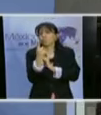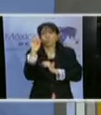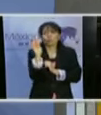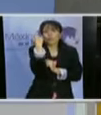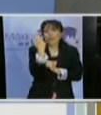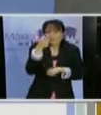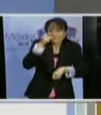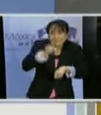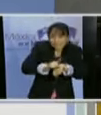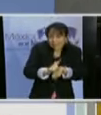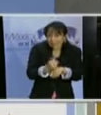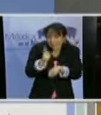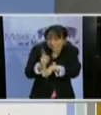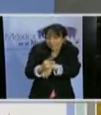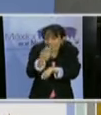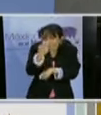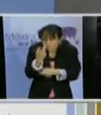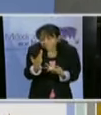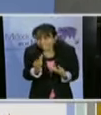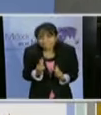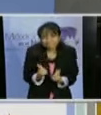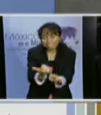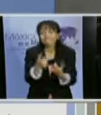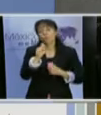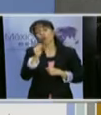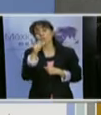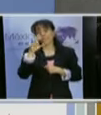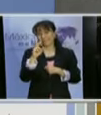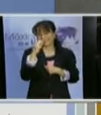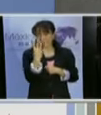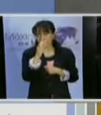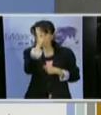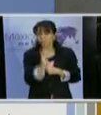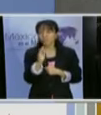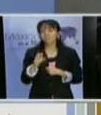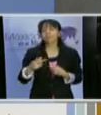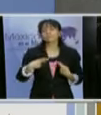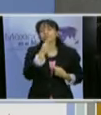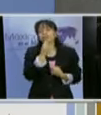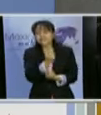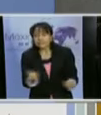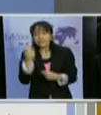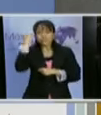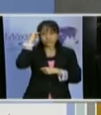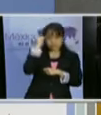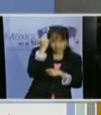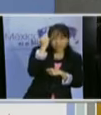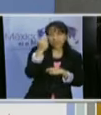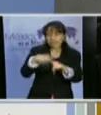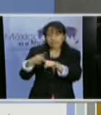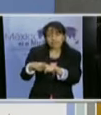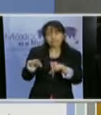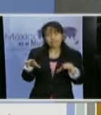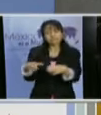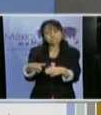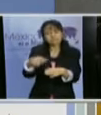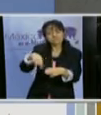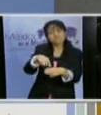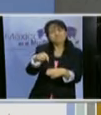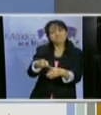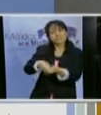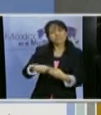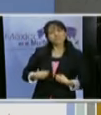4.65. Otro, que el 33% de la población infantil indígena en México vive en condiciones de pobreza,